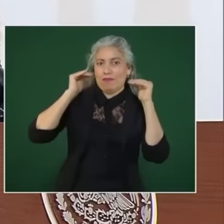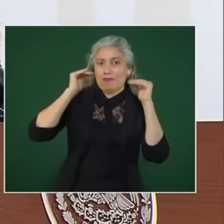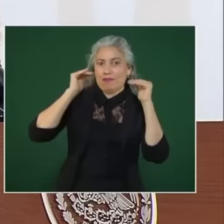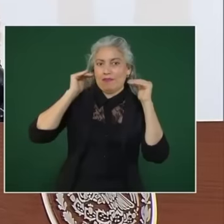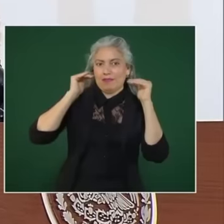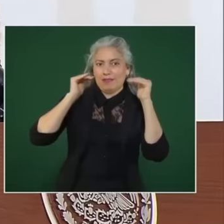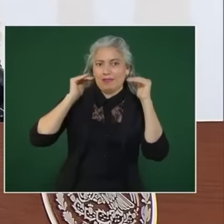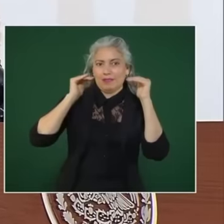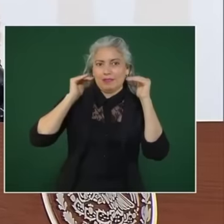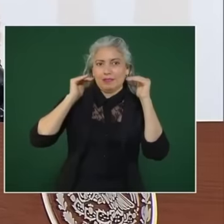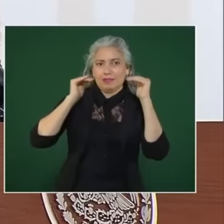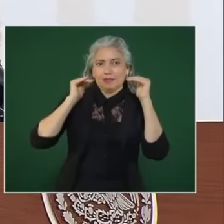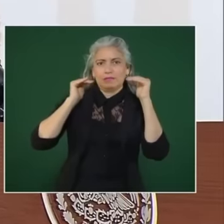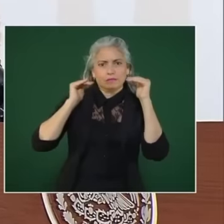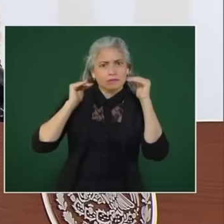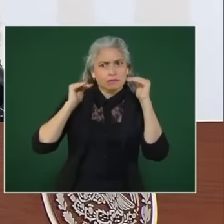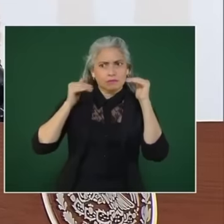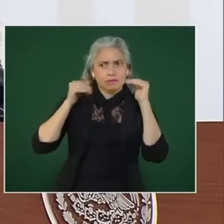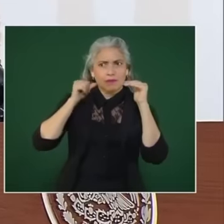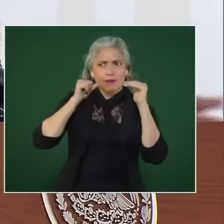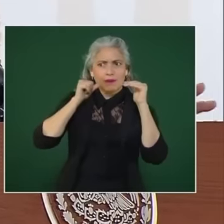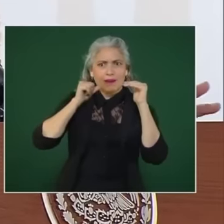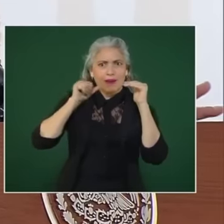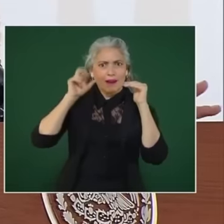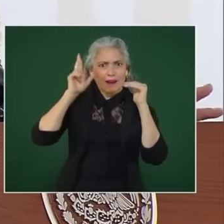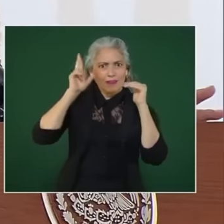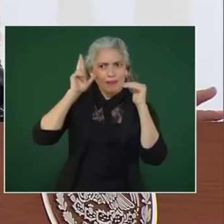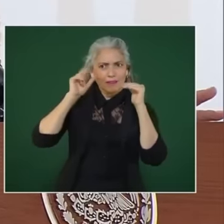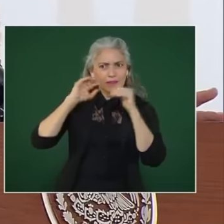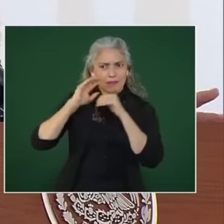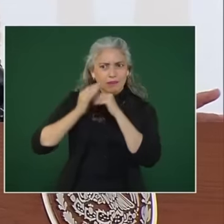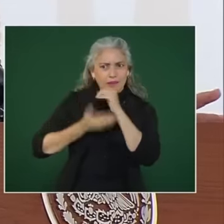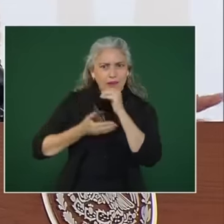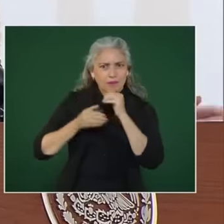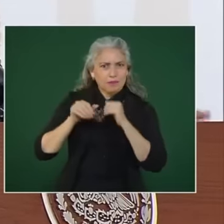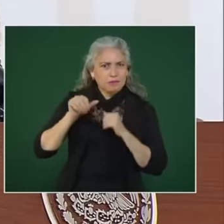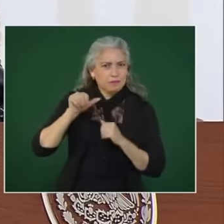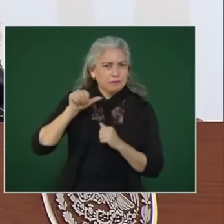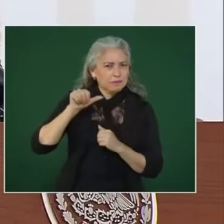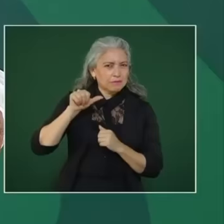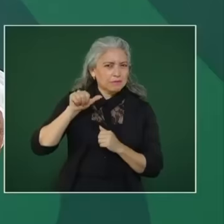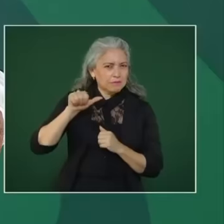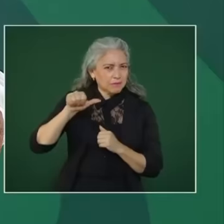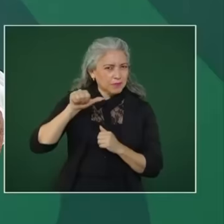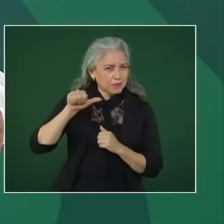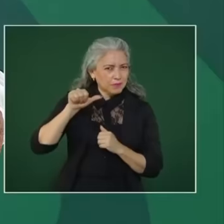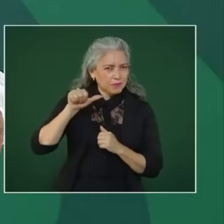terminó creo que a 16.88, 16.89 por dólar.